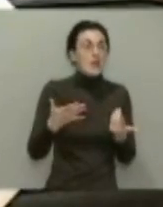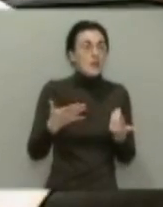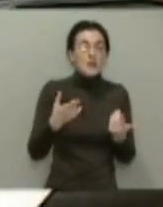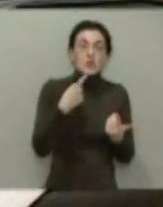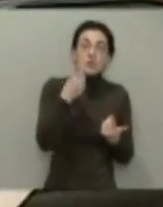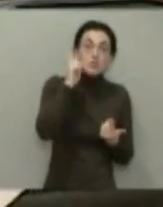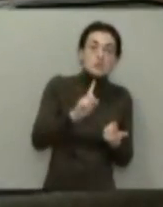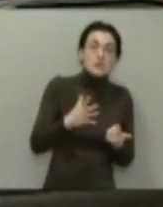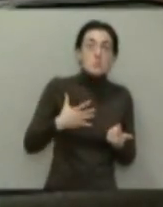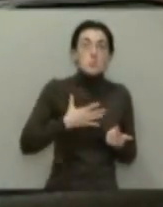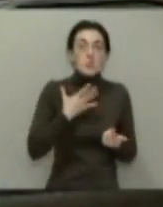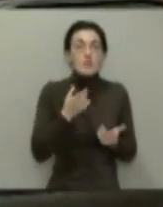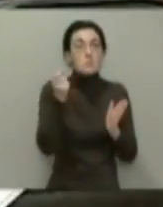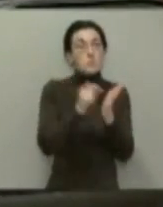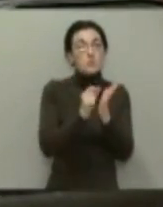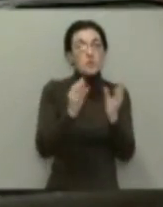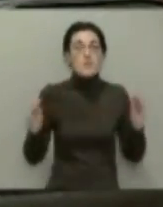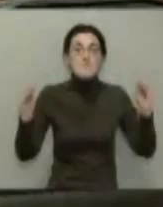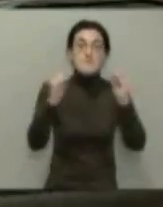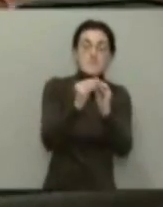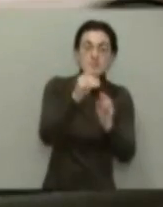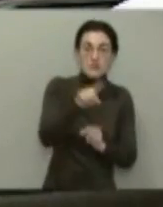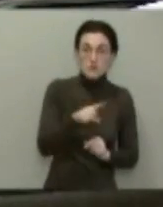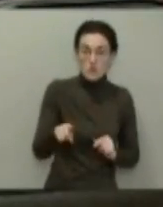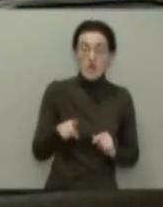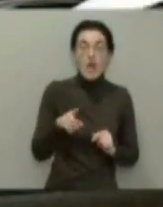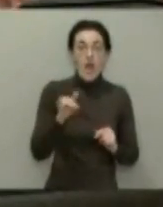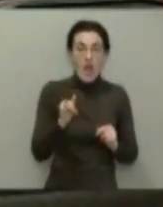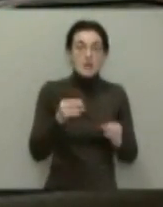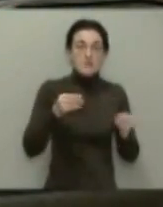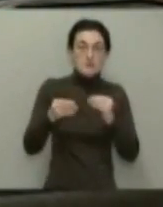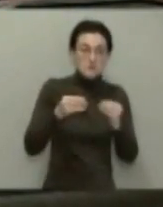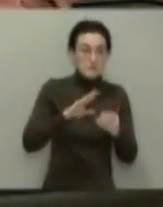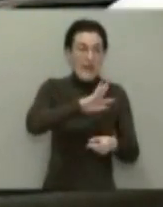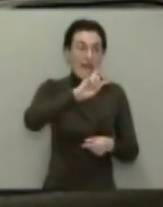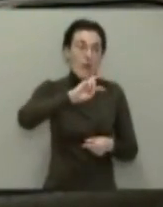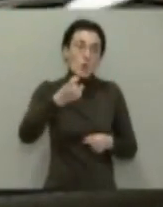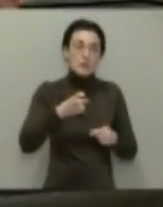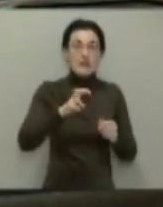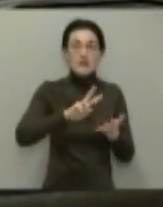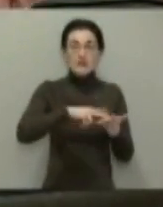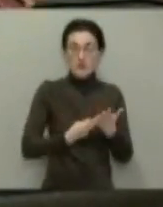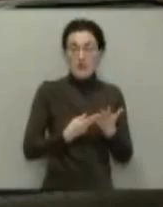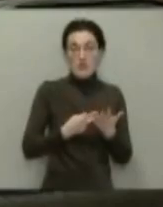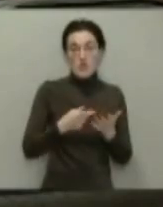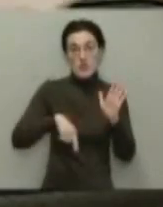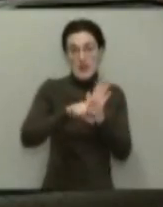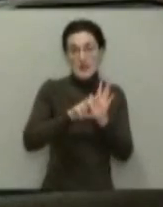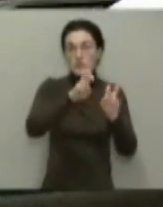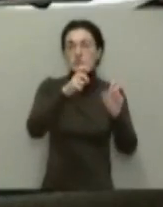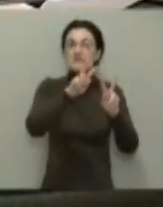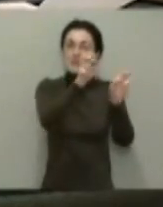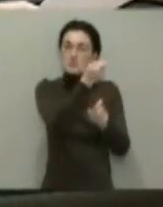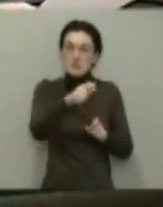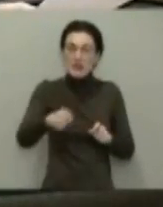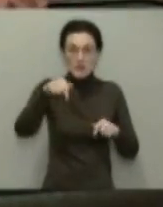si va a ser posible encontrar un punto de acuerdo. Hay margen y había margen para hacer otra interpretación de la ley en otros asuntos parecidos que hemos visto aquí en esta